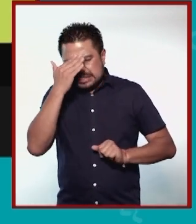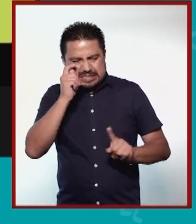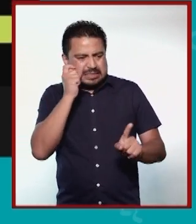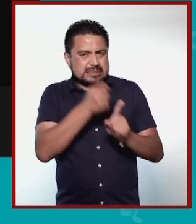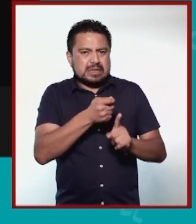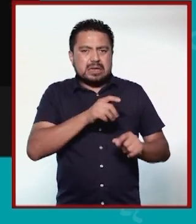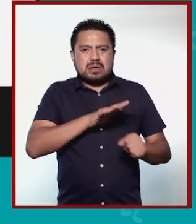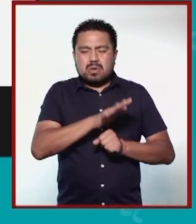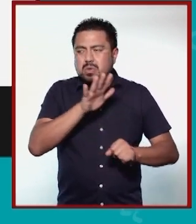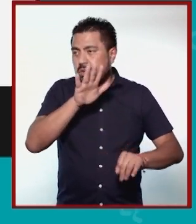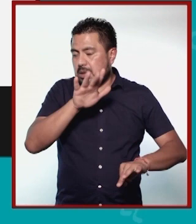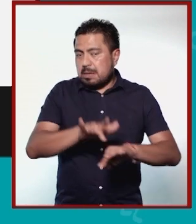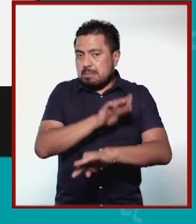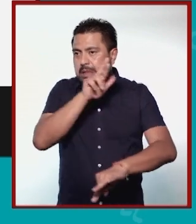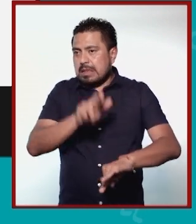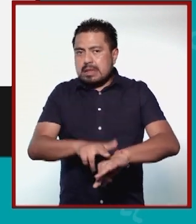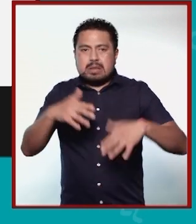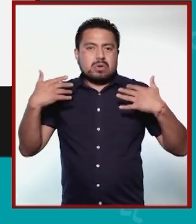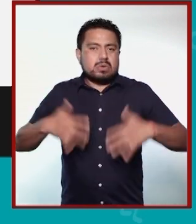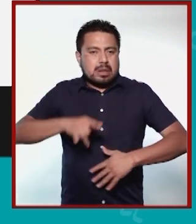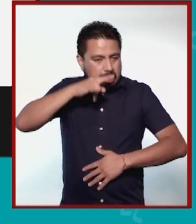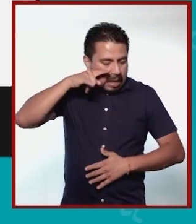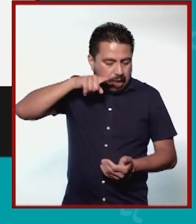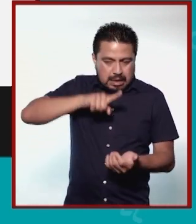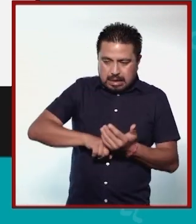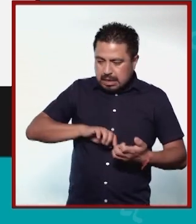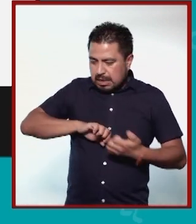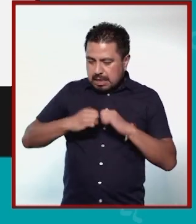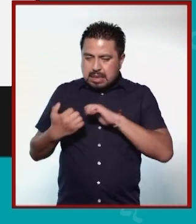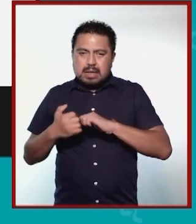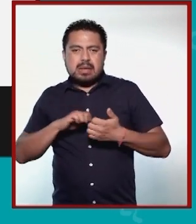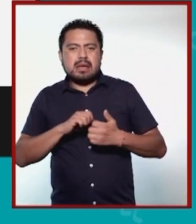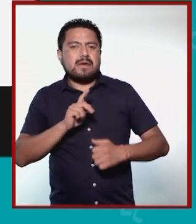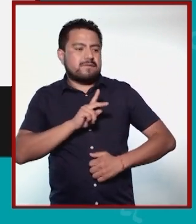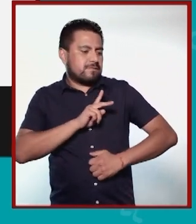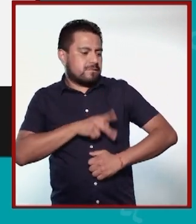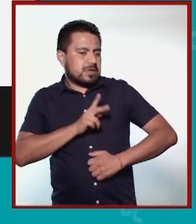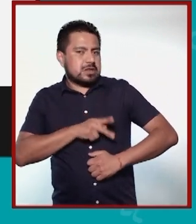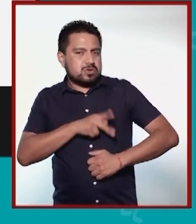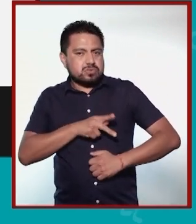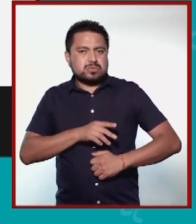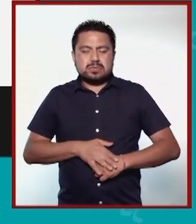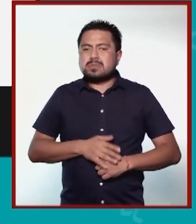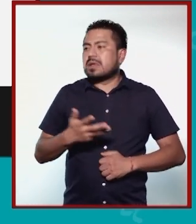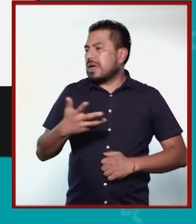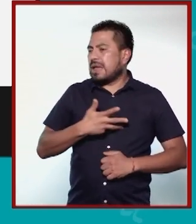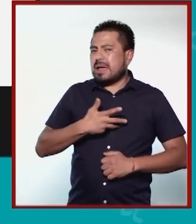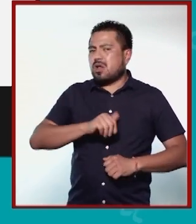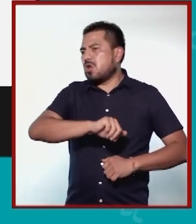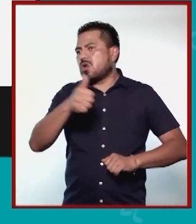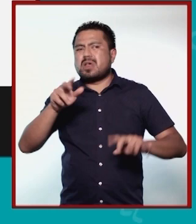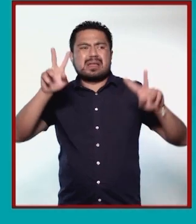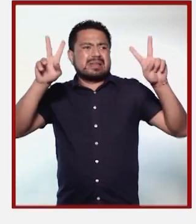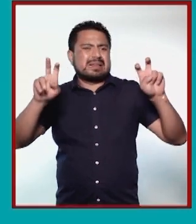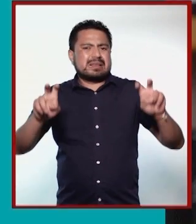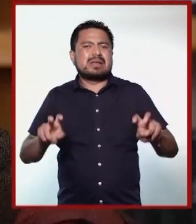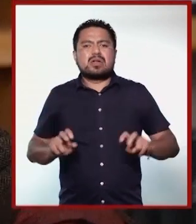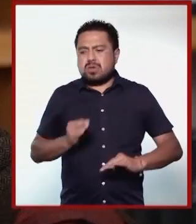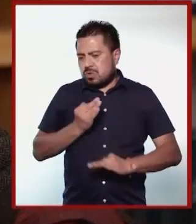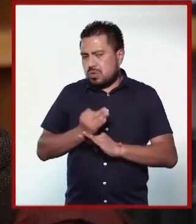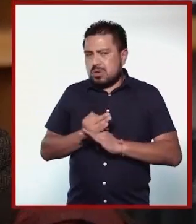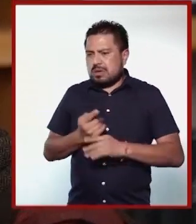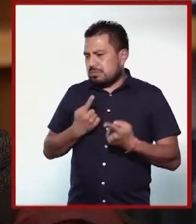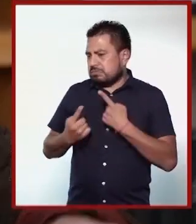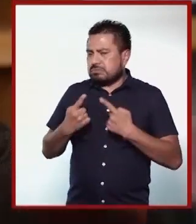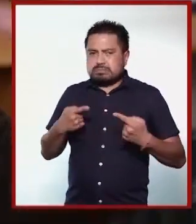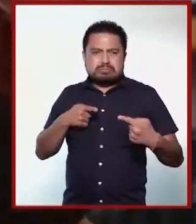esos tremendos e invisibles enemigos que son los virus, y tenemos muchos otros temas también de los que estamos